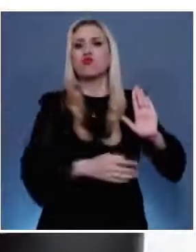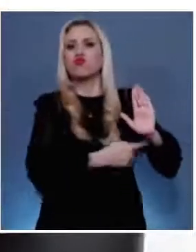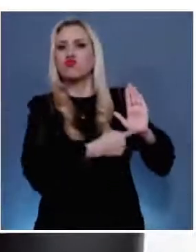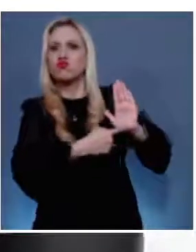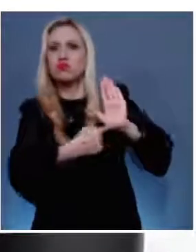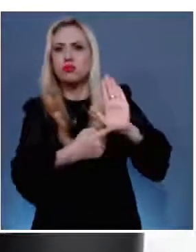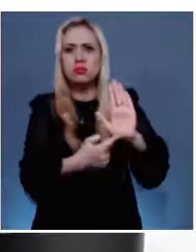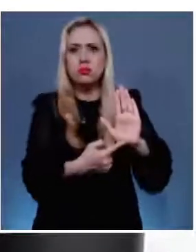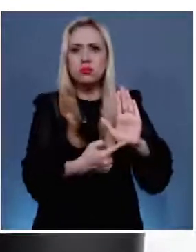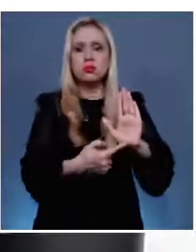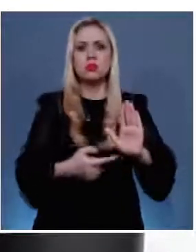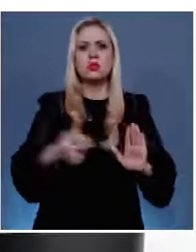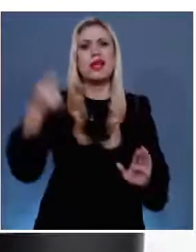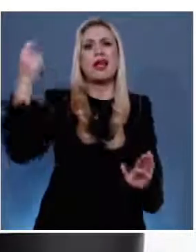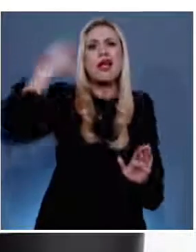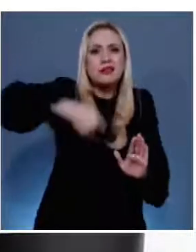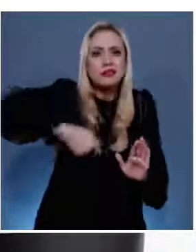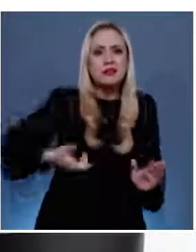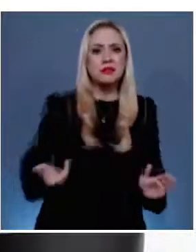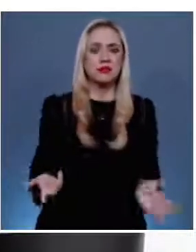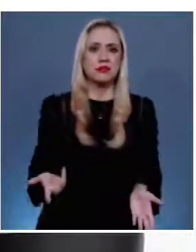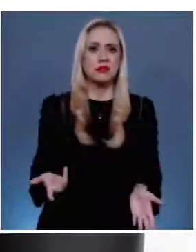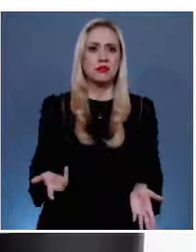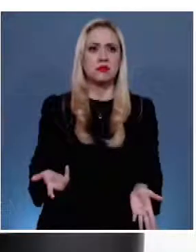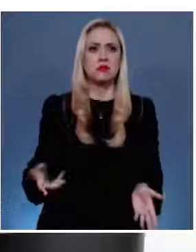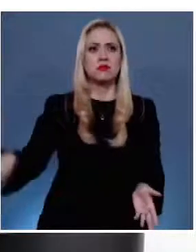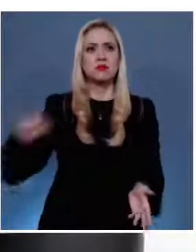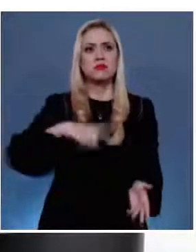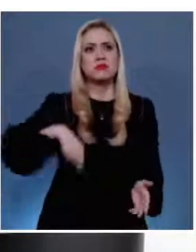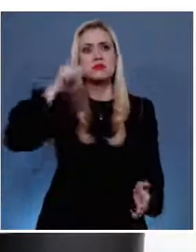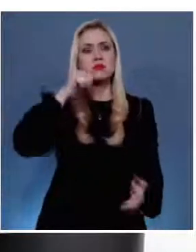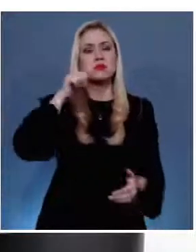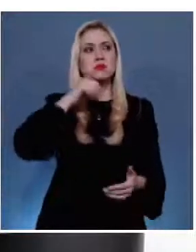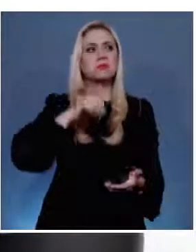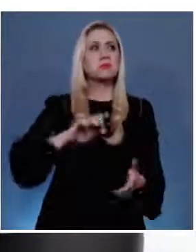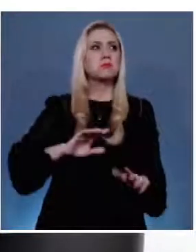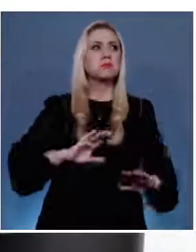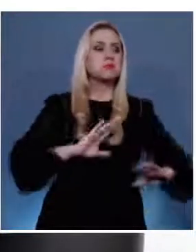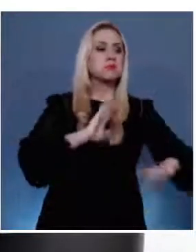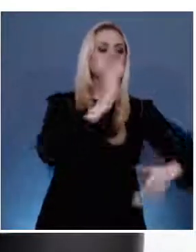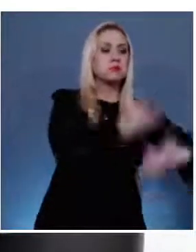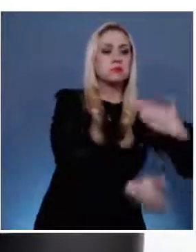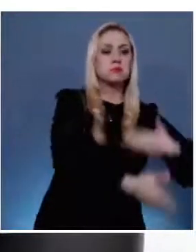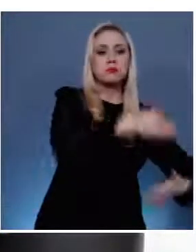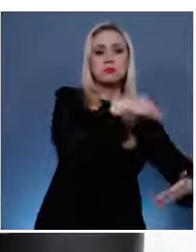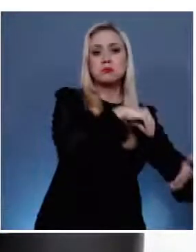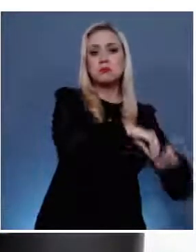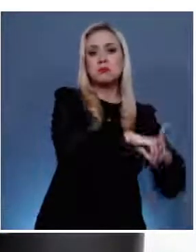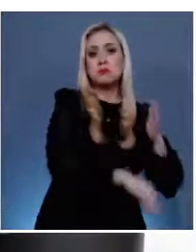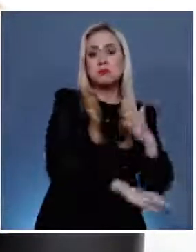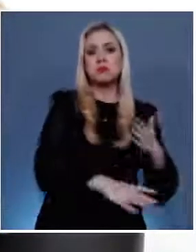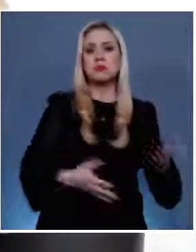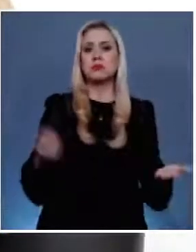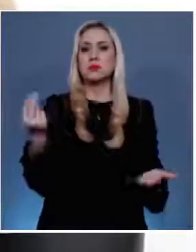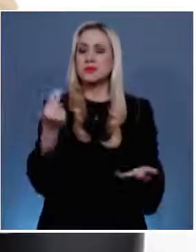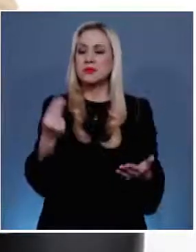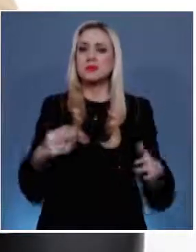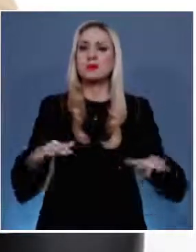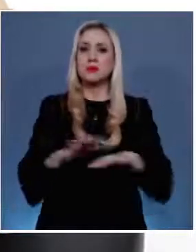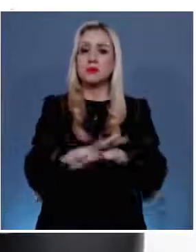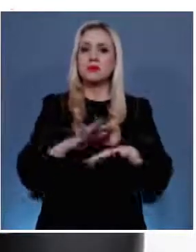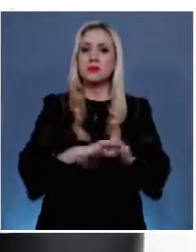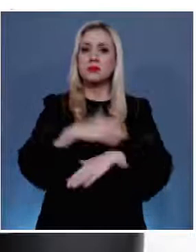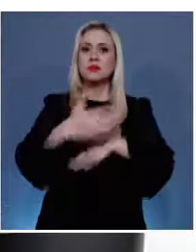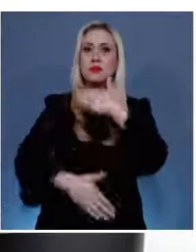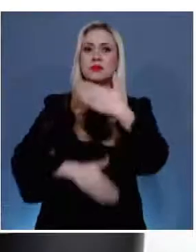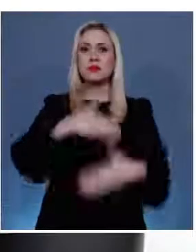el Poder Judicial tiene, me parece a mí, que adaptarse a estos tiempos